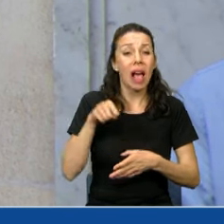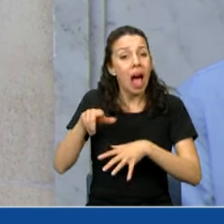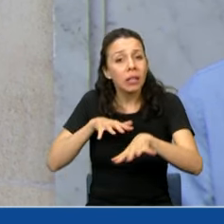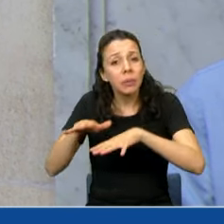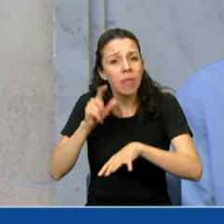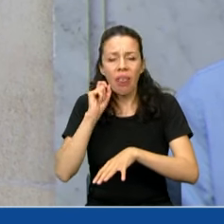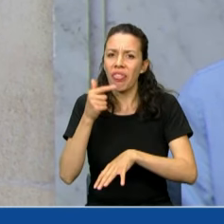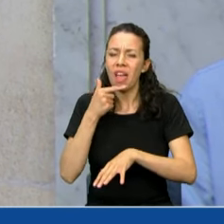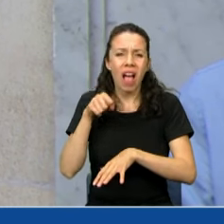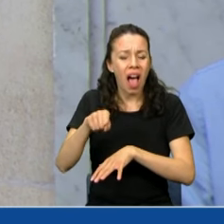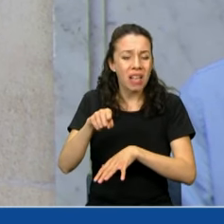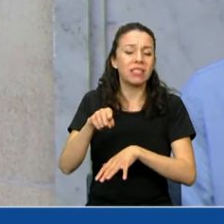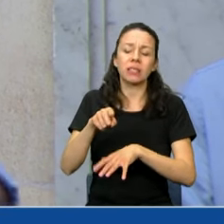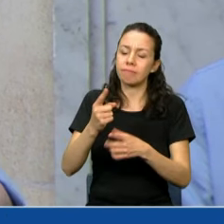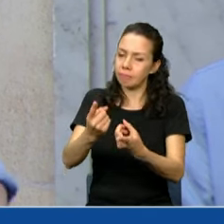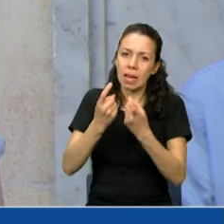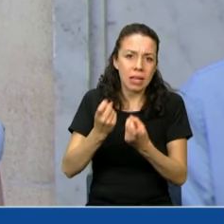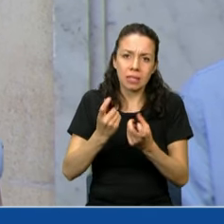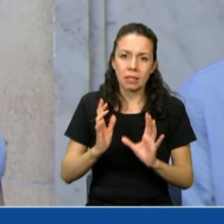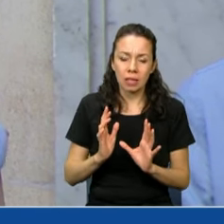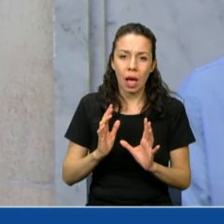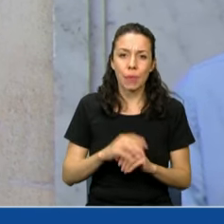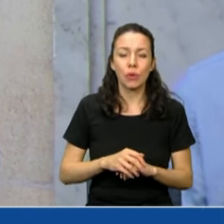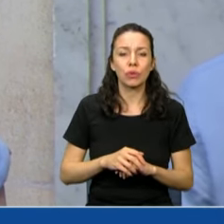necesaria es una actividad